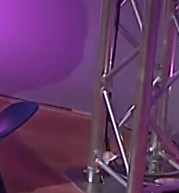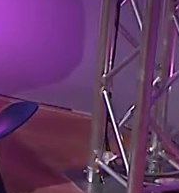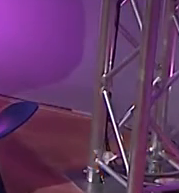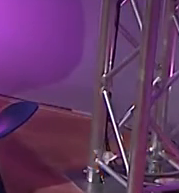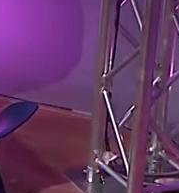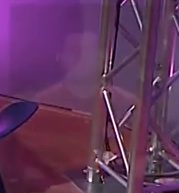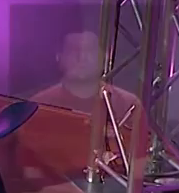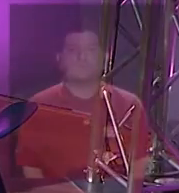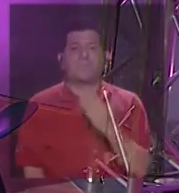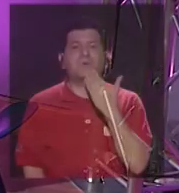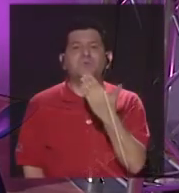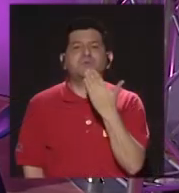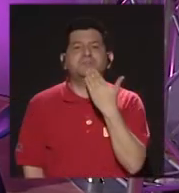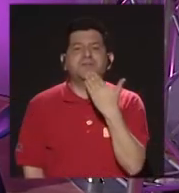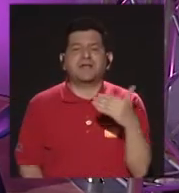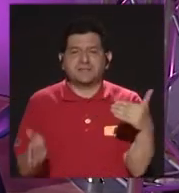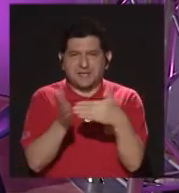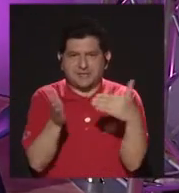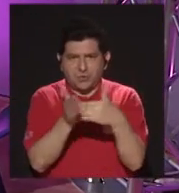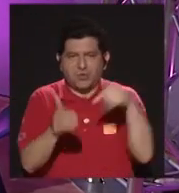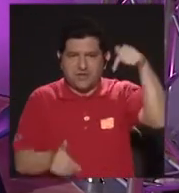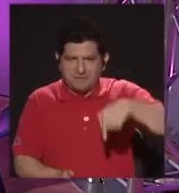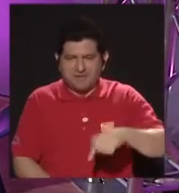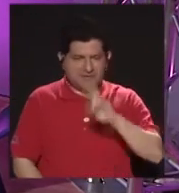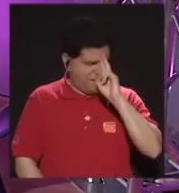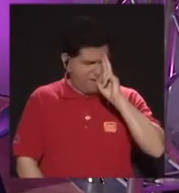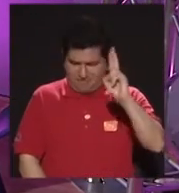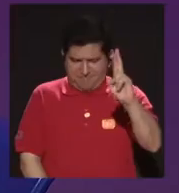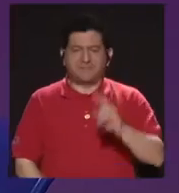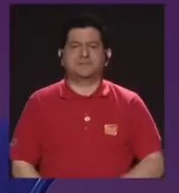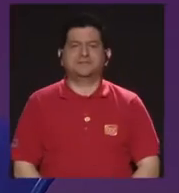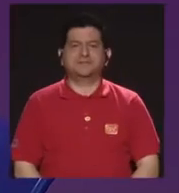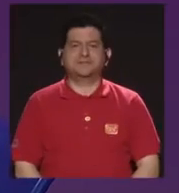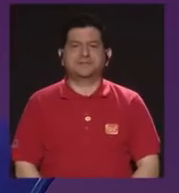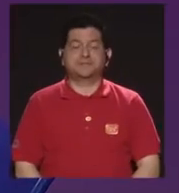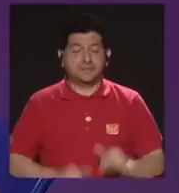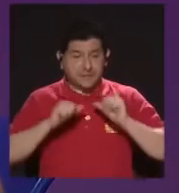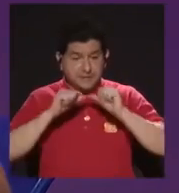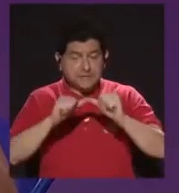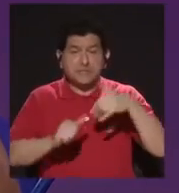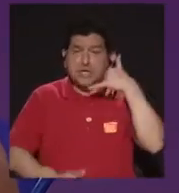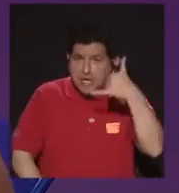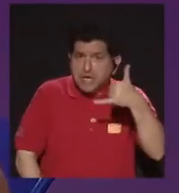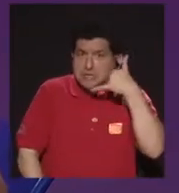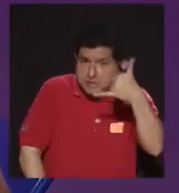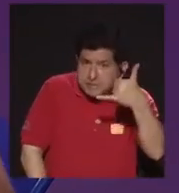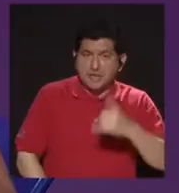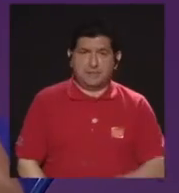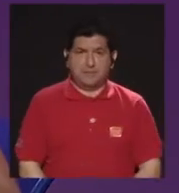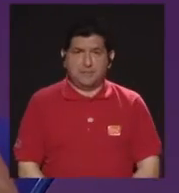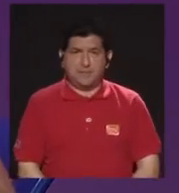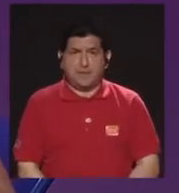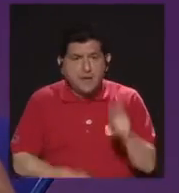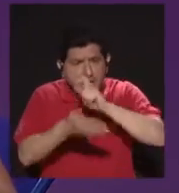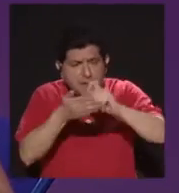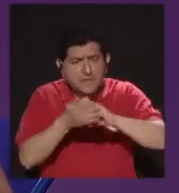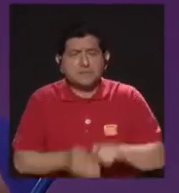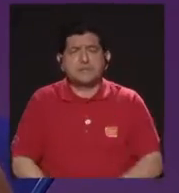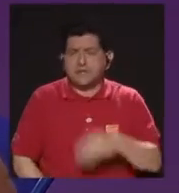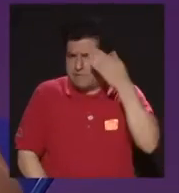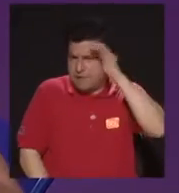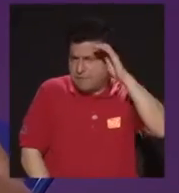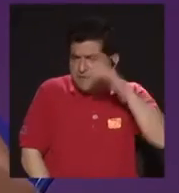gracias por estar de nuevo aquí con mis reverencias y continúen llamándonos escribiendo nuestra página